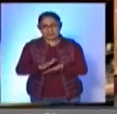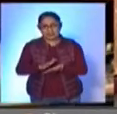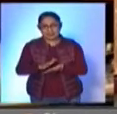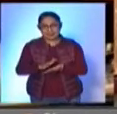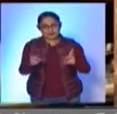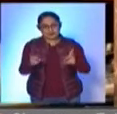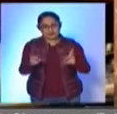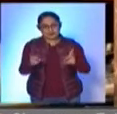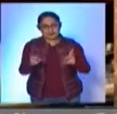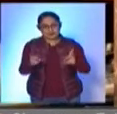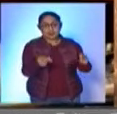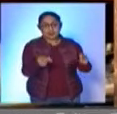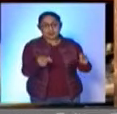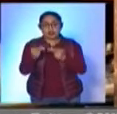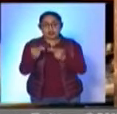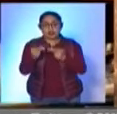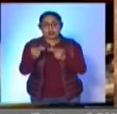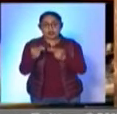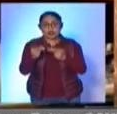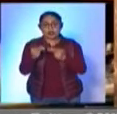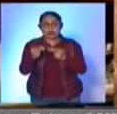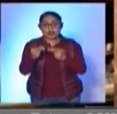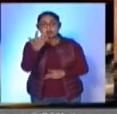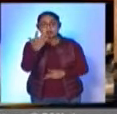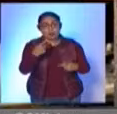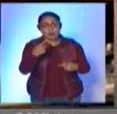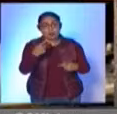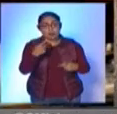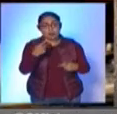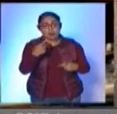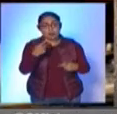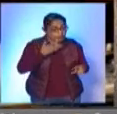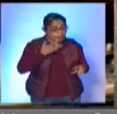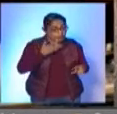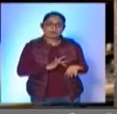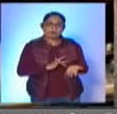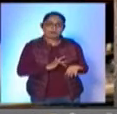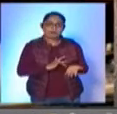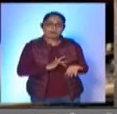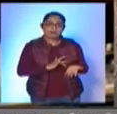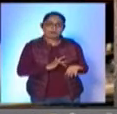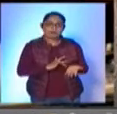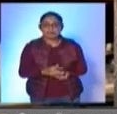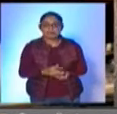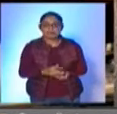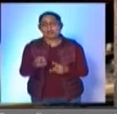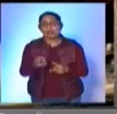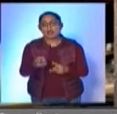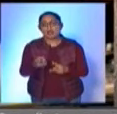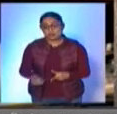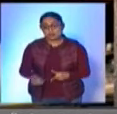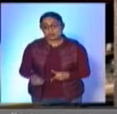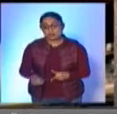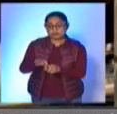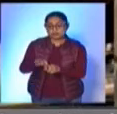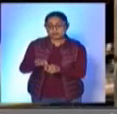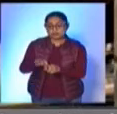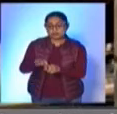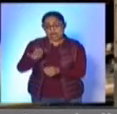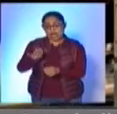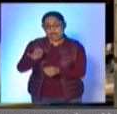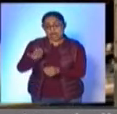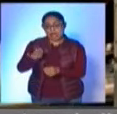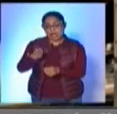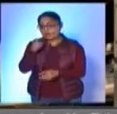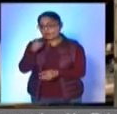los negocios que tengan hasta 50 empleados. Entre los apoyos que se darán antes de que comience la veda electoral, destacan 60.000 créditos a